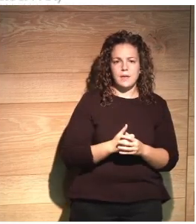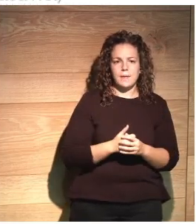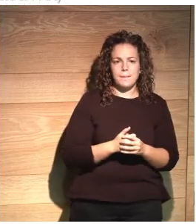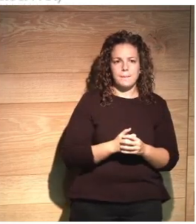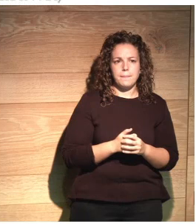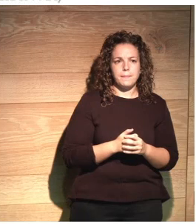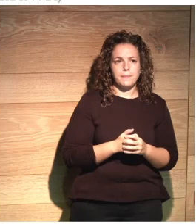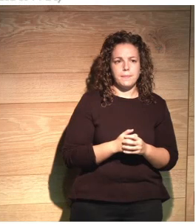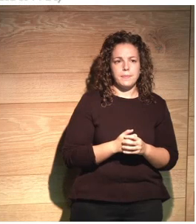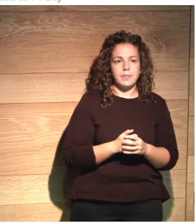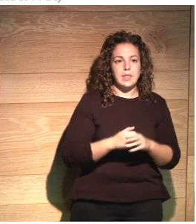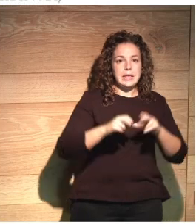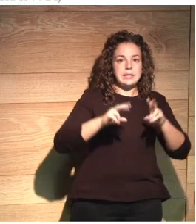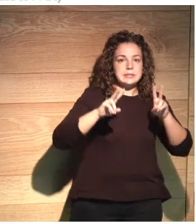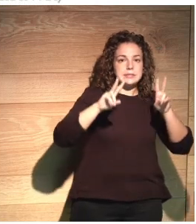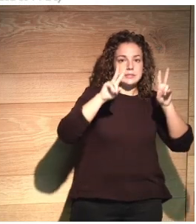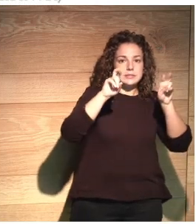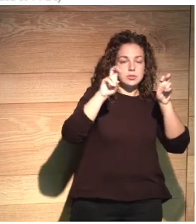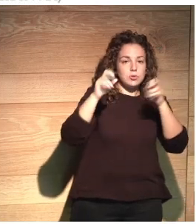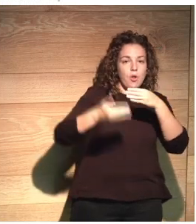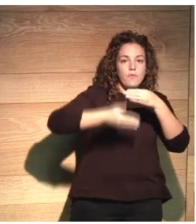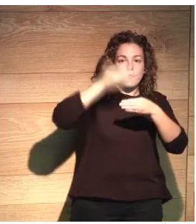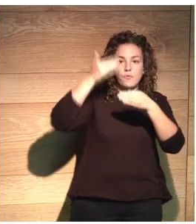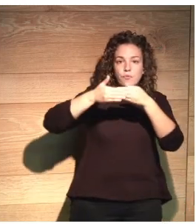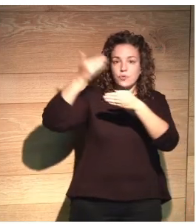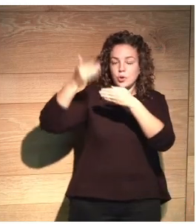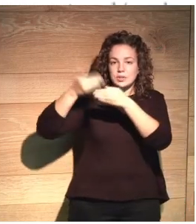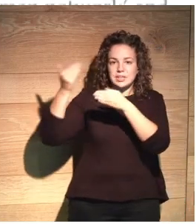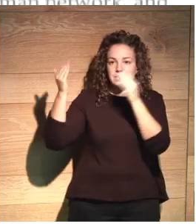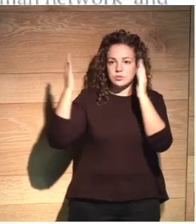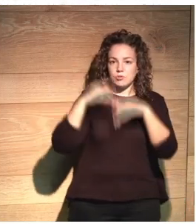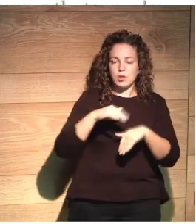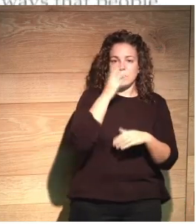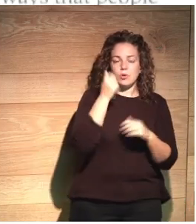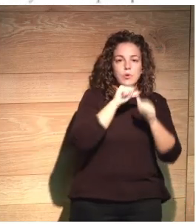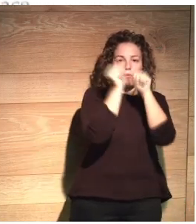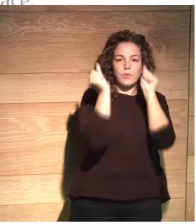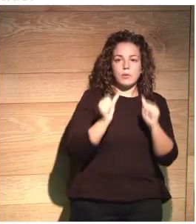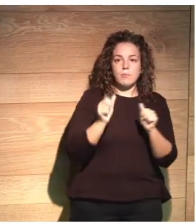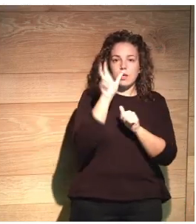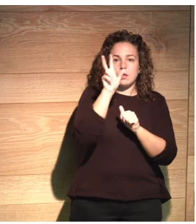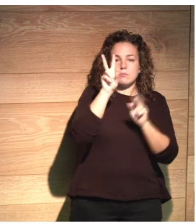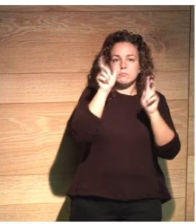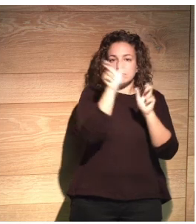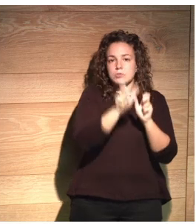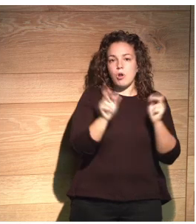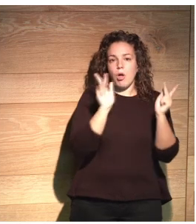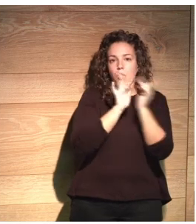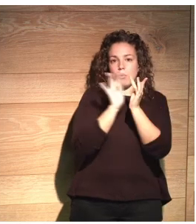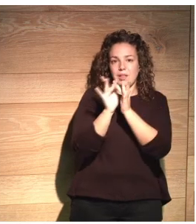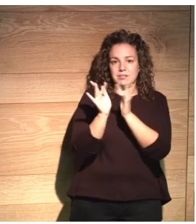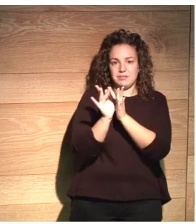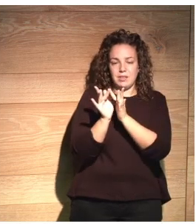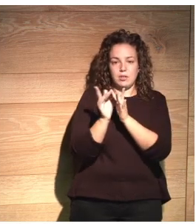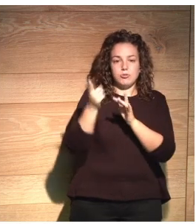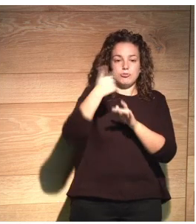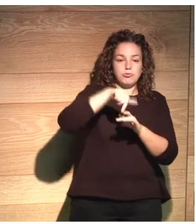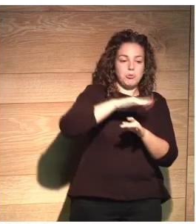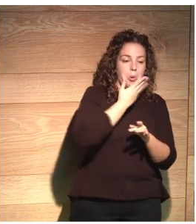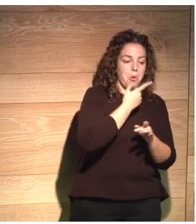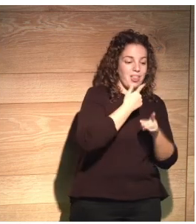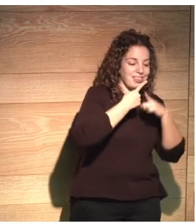que no tiene ningún vínculo con los a las fronteras que conocemos es simplemente la forma en la que se conecta a la gente es decir es muy distinto a lo que nosotros